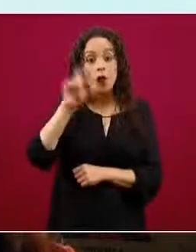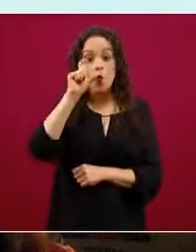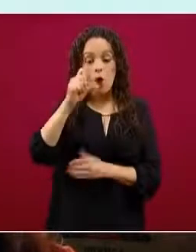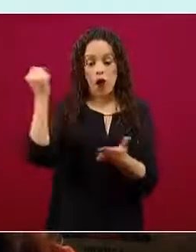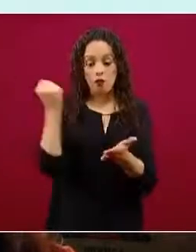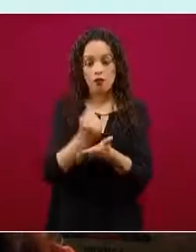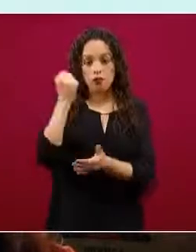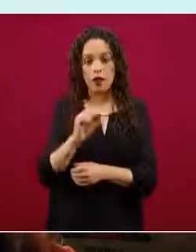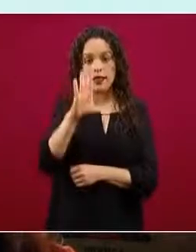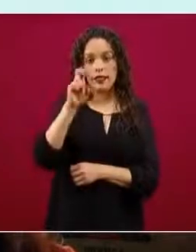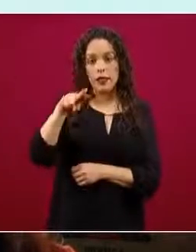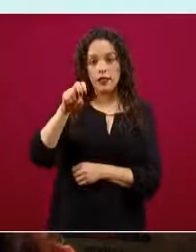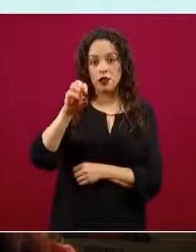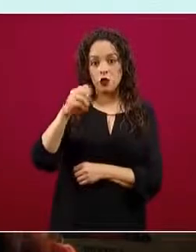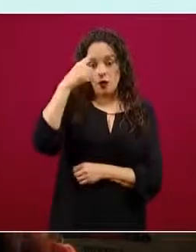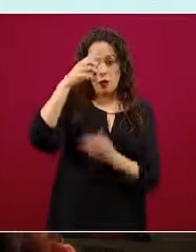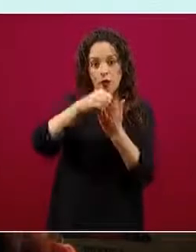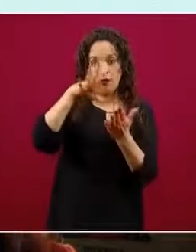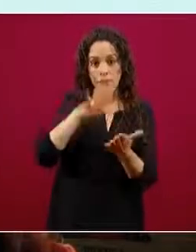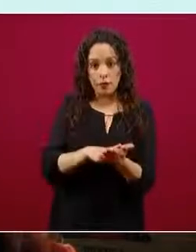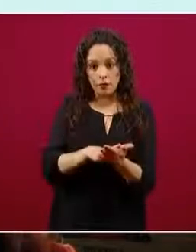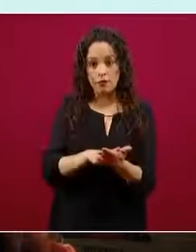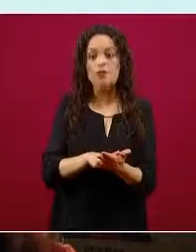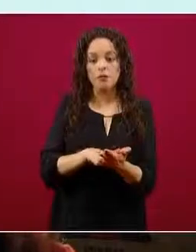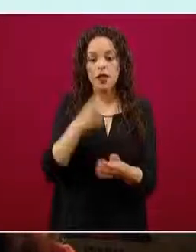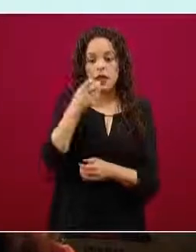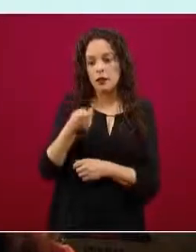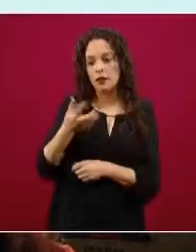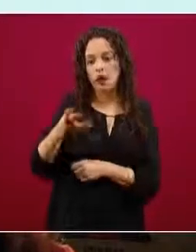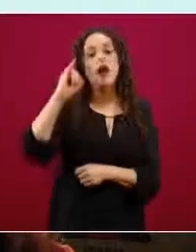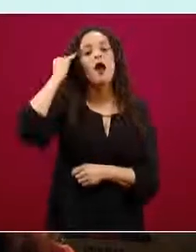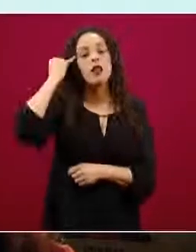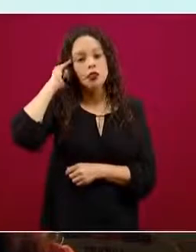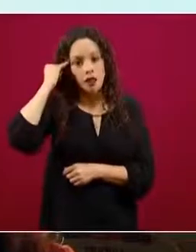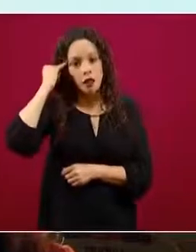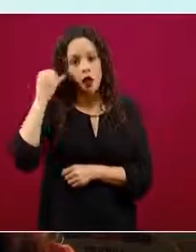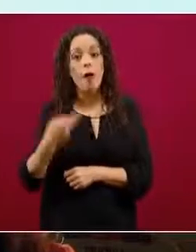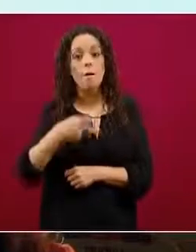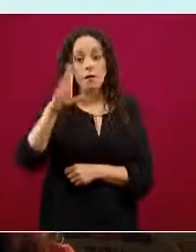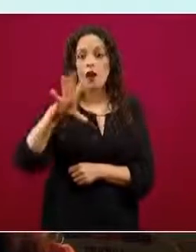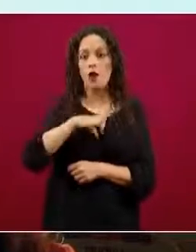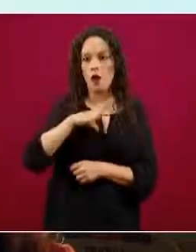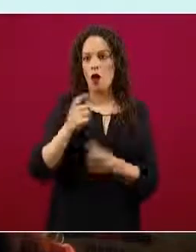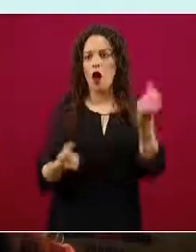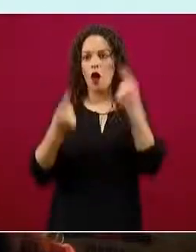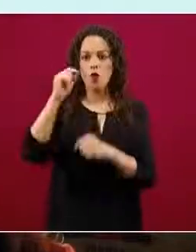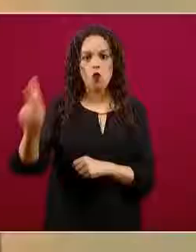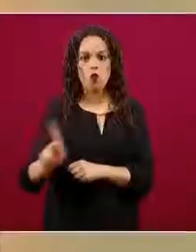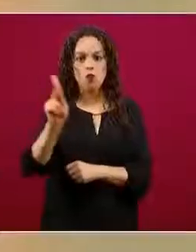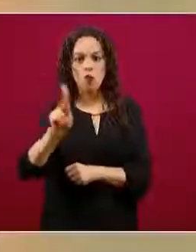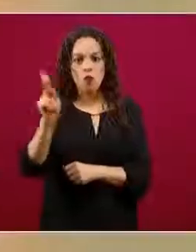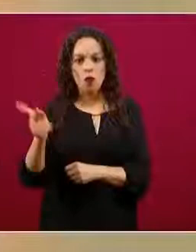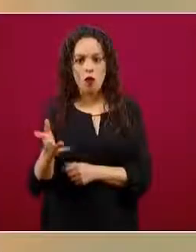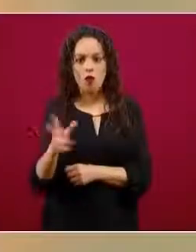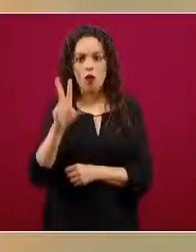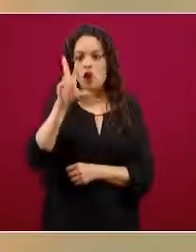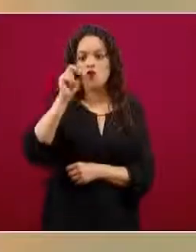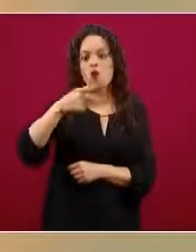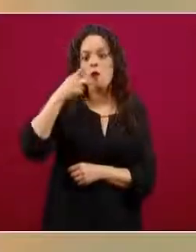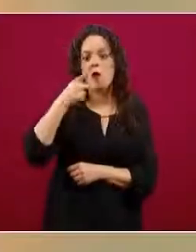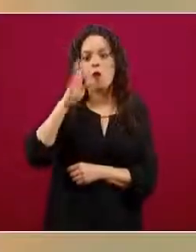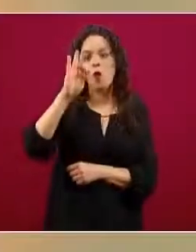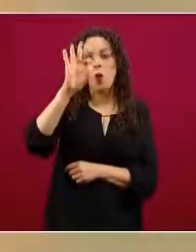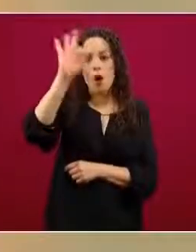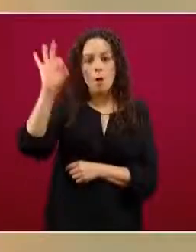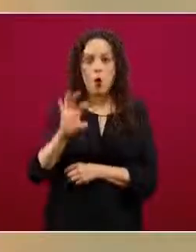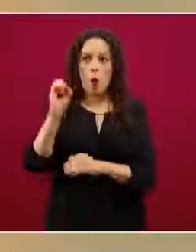del padrón que nosotros atendemos, los consideramos indígenas. Pero también puede haber indígenas en pueblos que no hablan el 40% y más, pero las personas